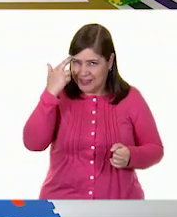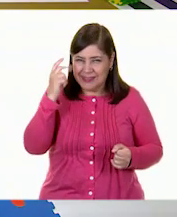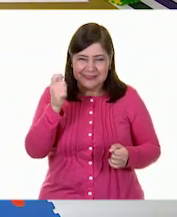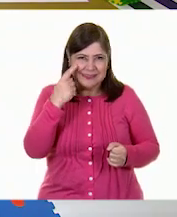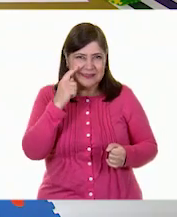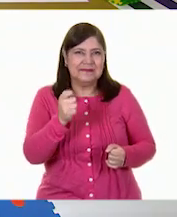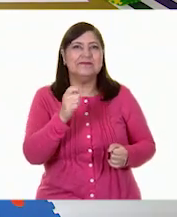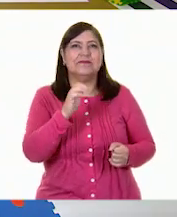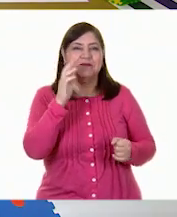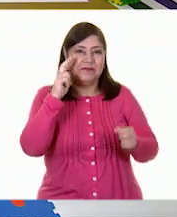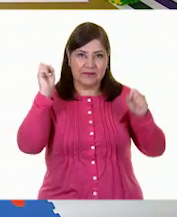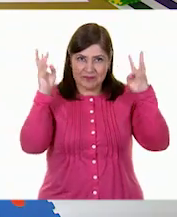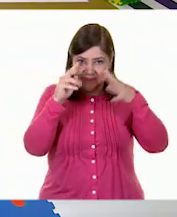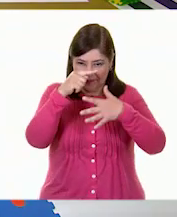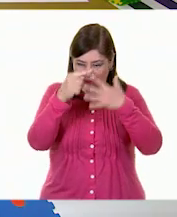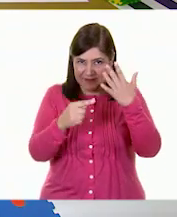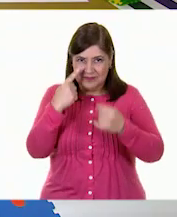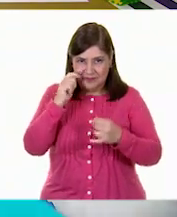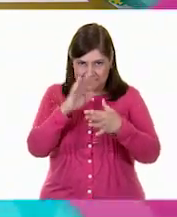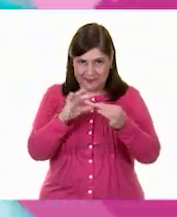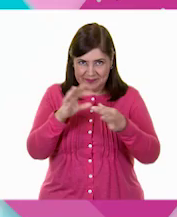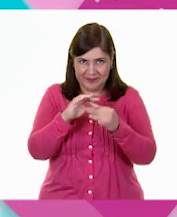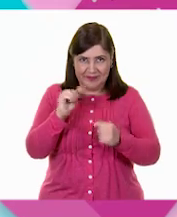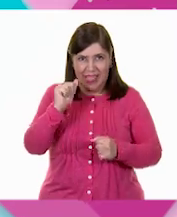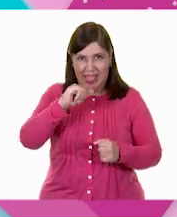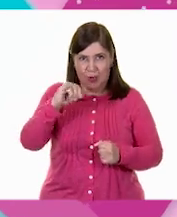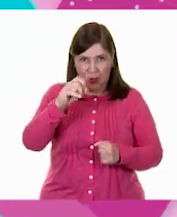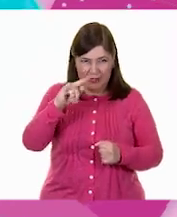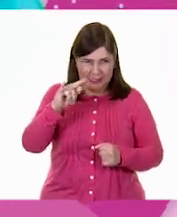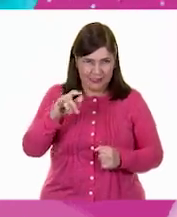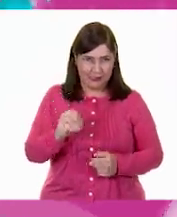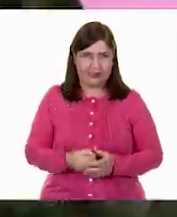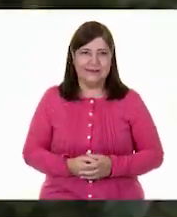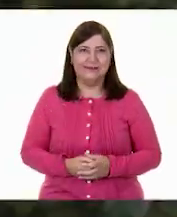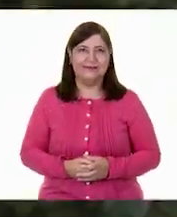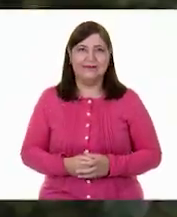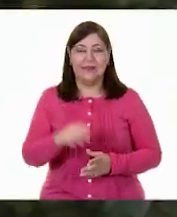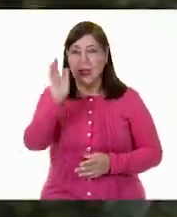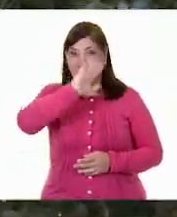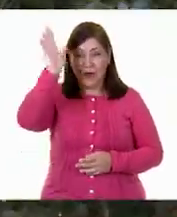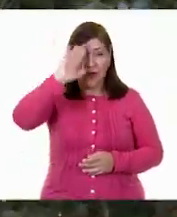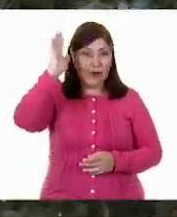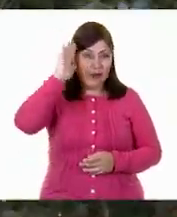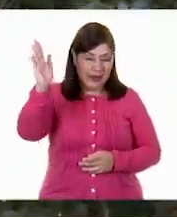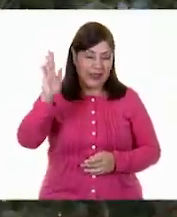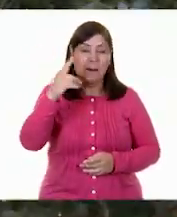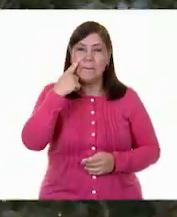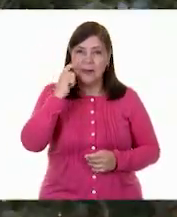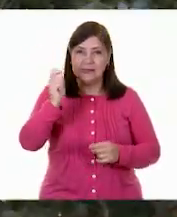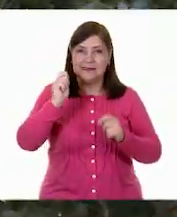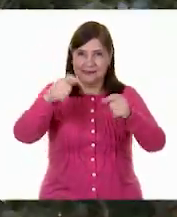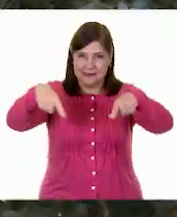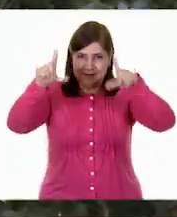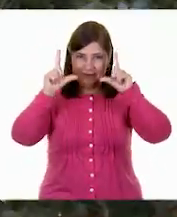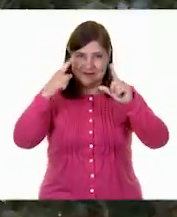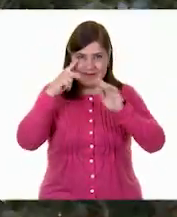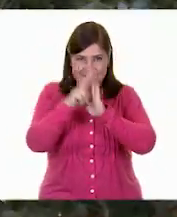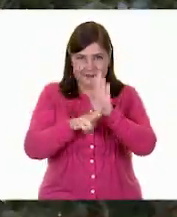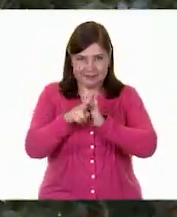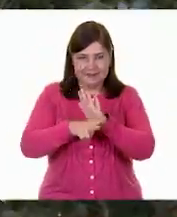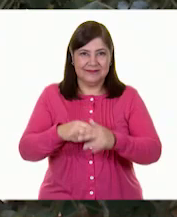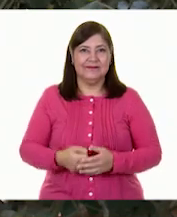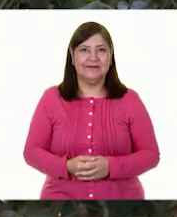que nos va a dar una gran recomendación. ¡Vamos contigo, Ajolisto! ¡Hola! ¡Vamos a ver el siguiente